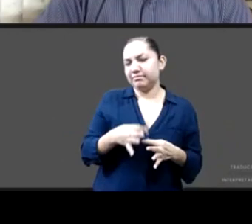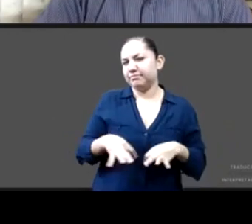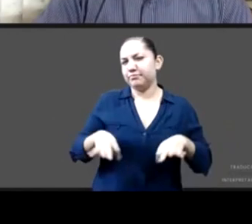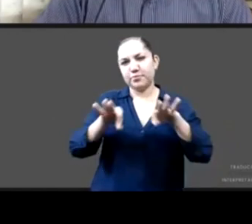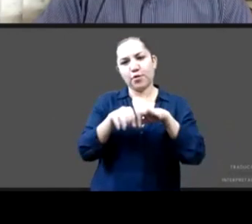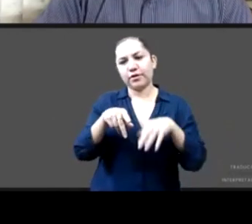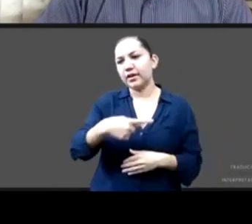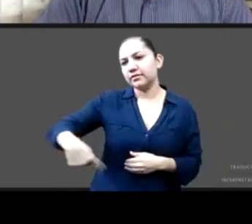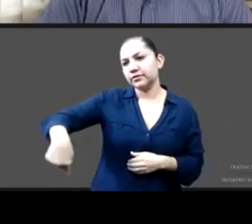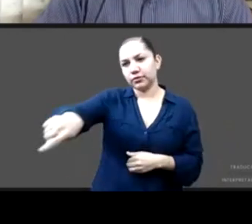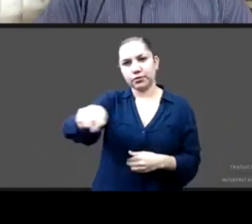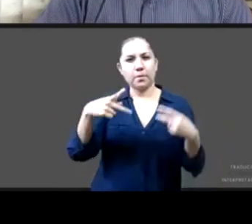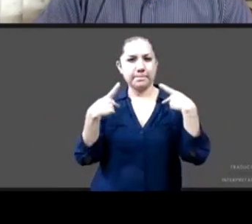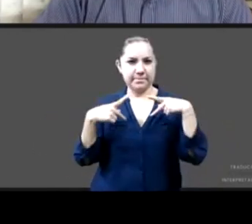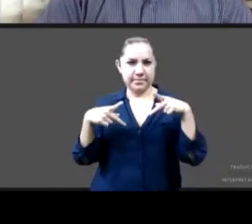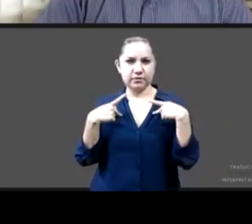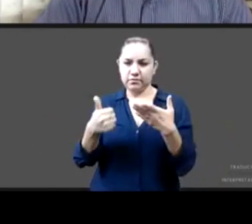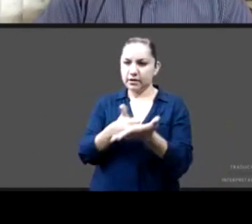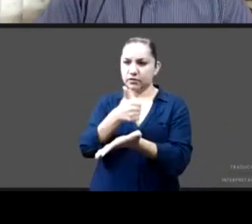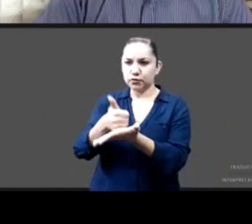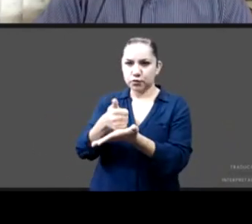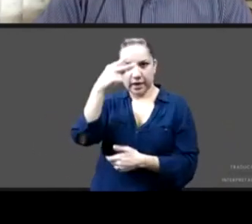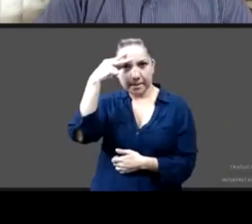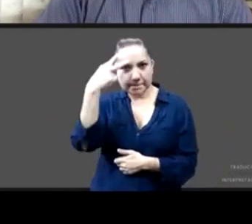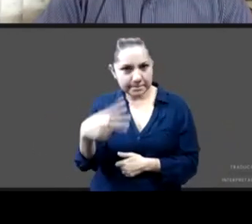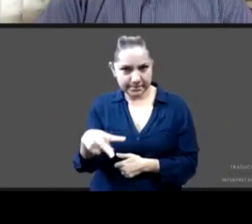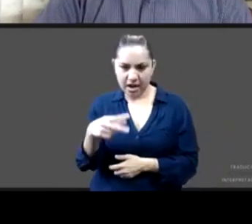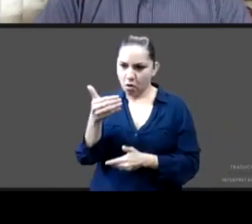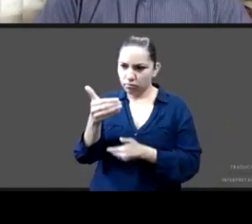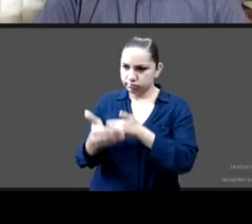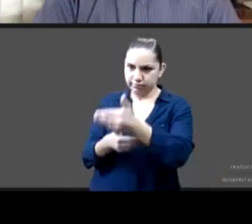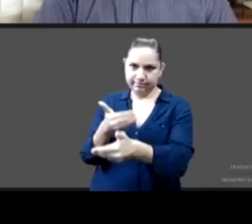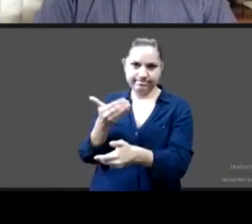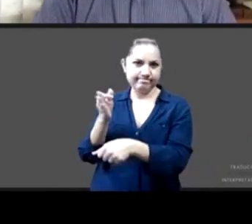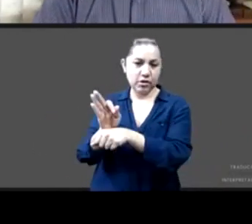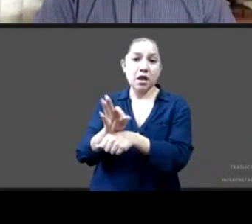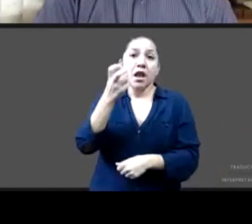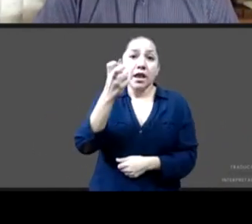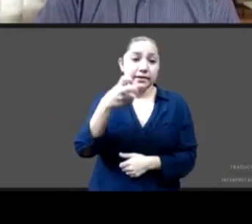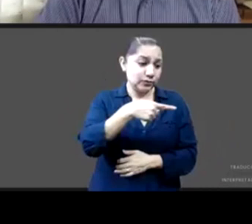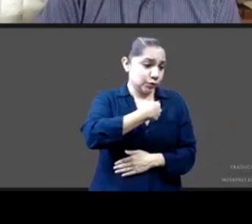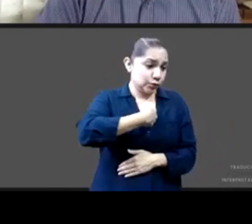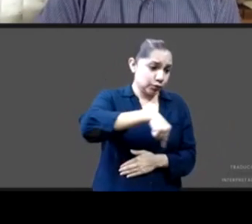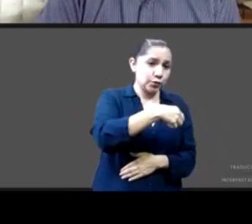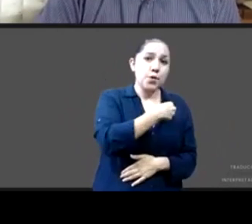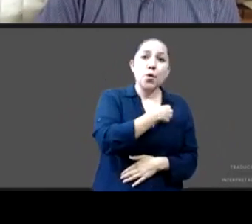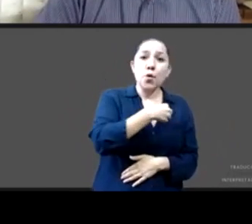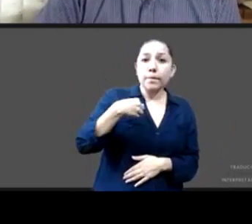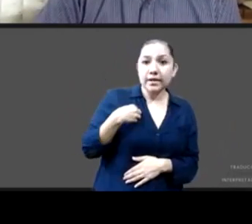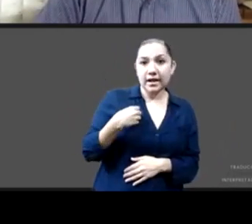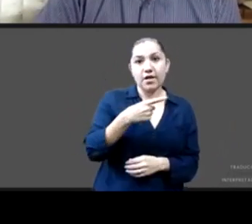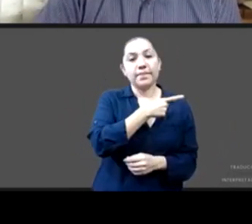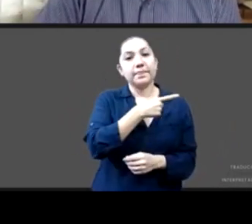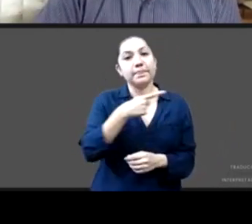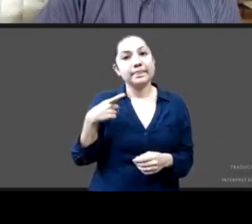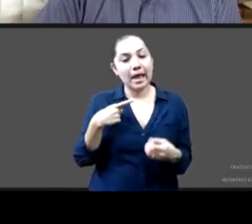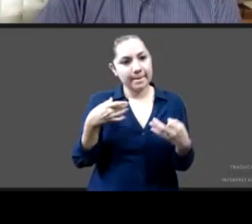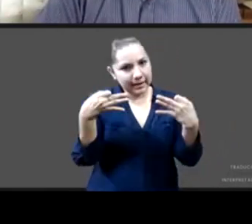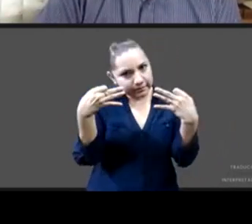que estamos ya obligados a tener una gran profesionalización